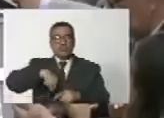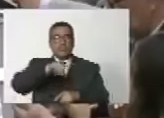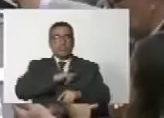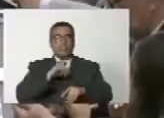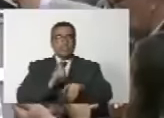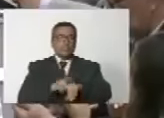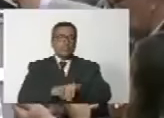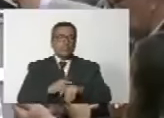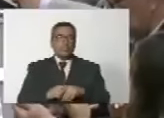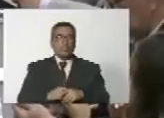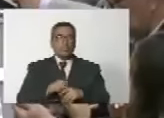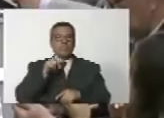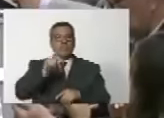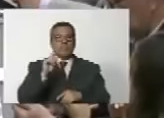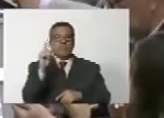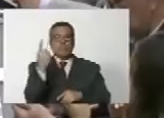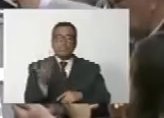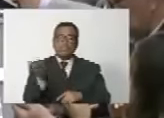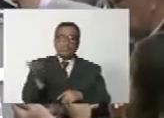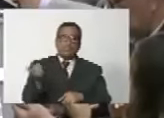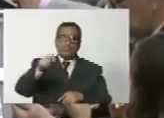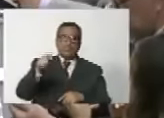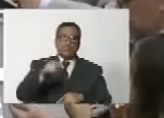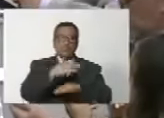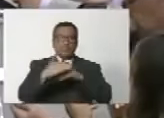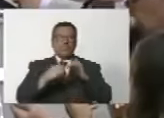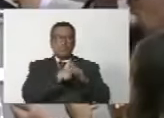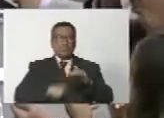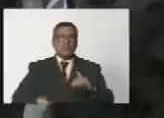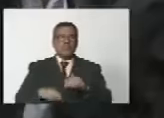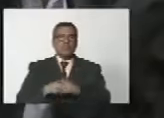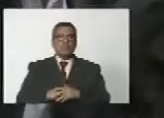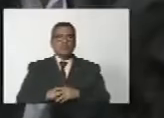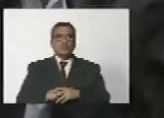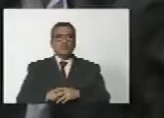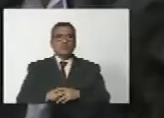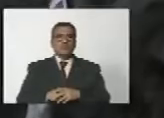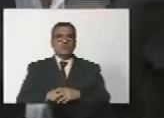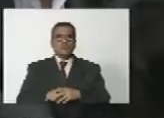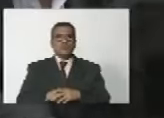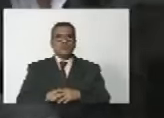tiempo. Una de las más destacadas, mi querido vicepresidente Infante.